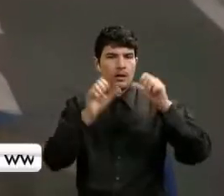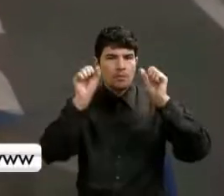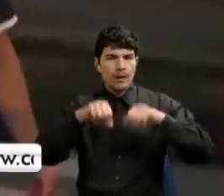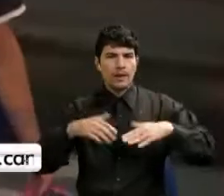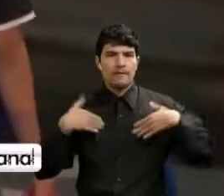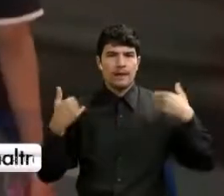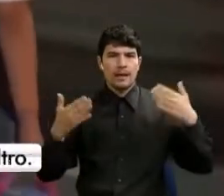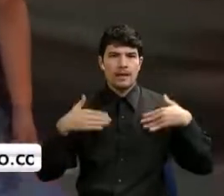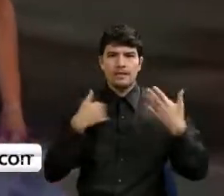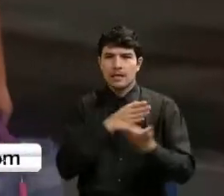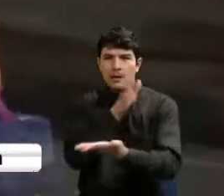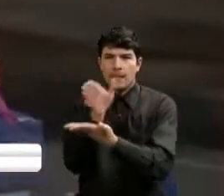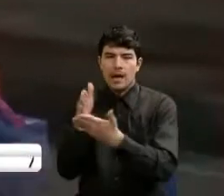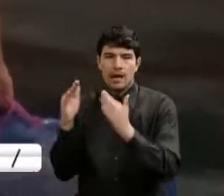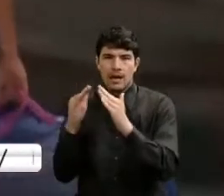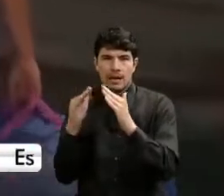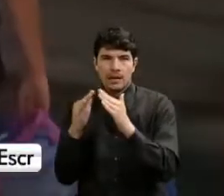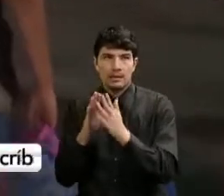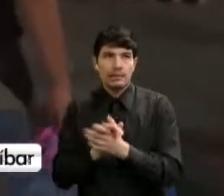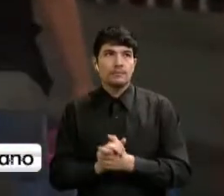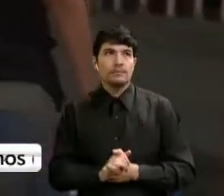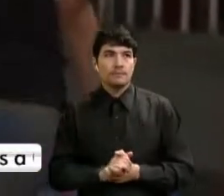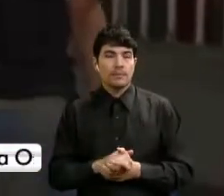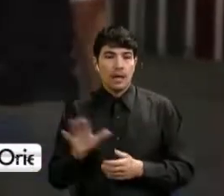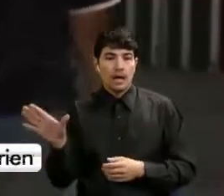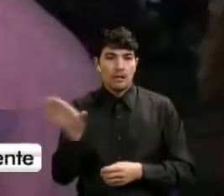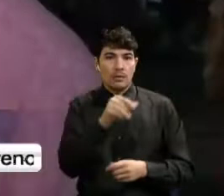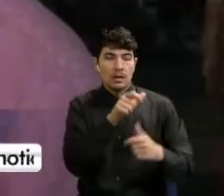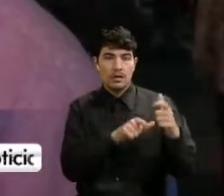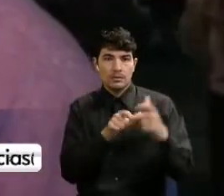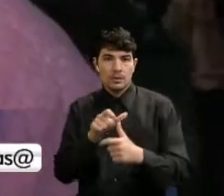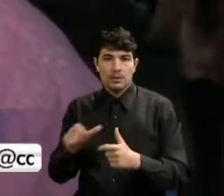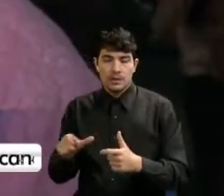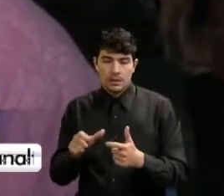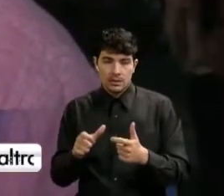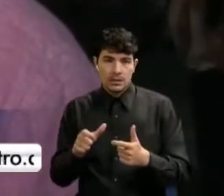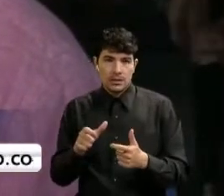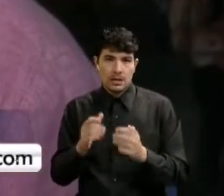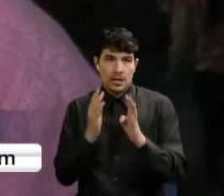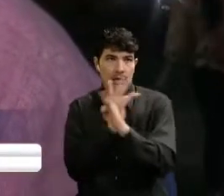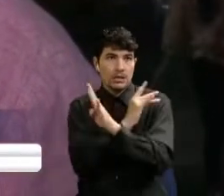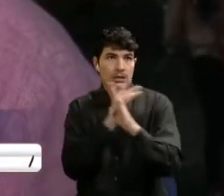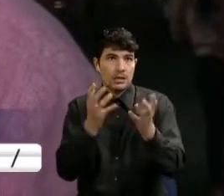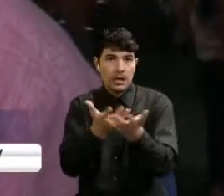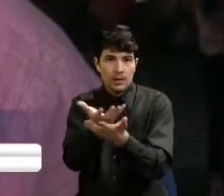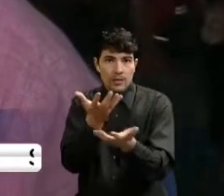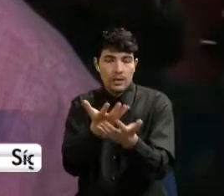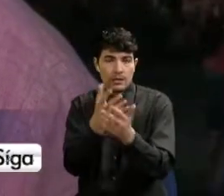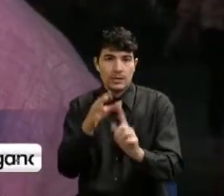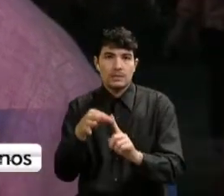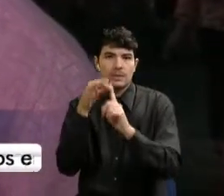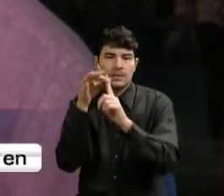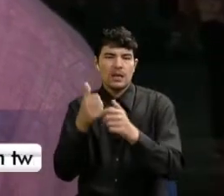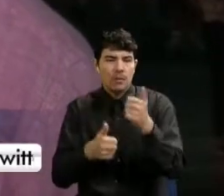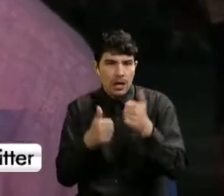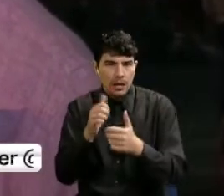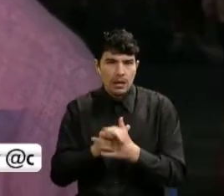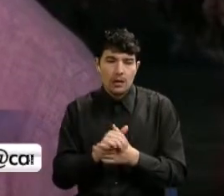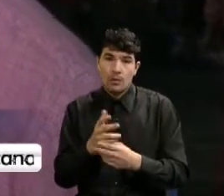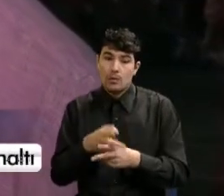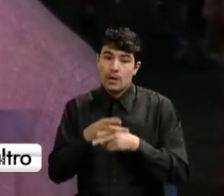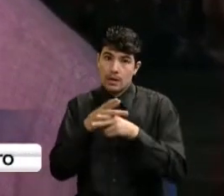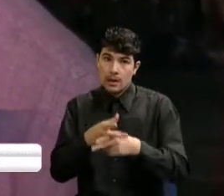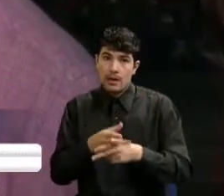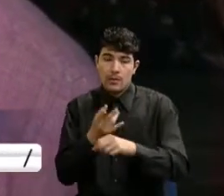los ciudadanos, peatones, también una recomendación especial es de que tengamos cuidados en utilizar